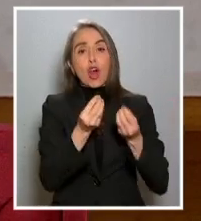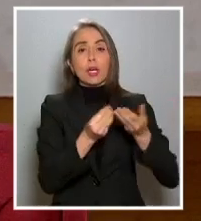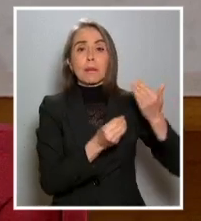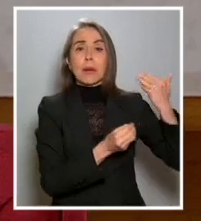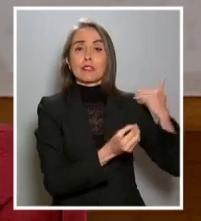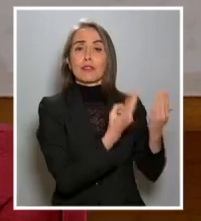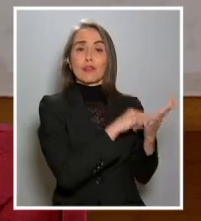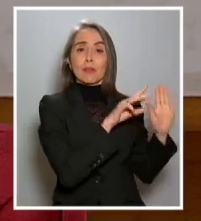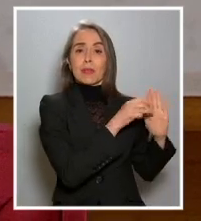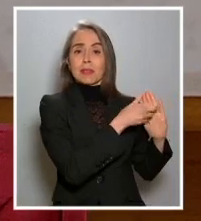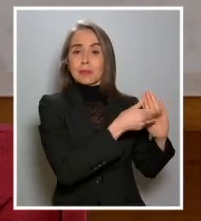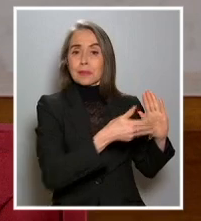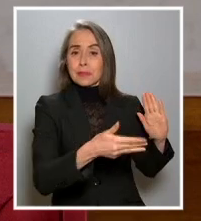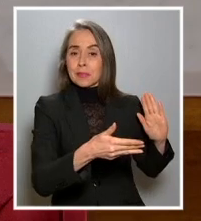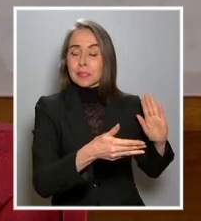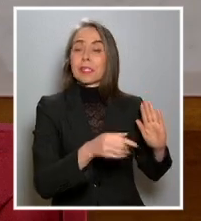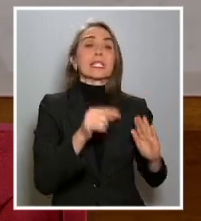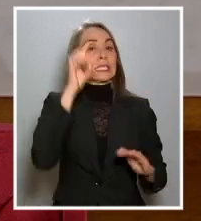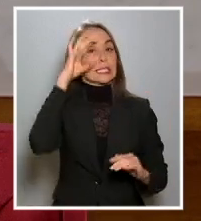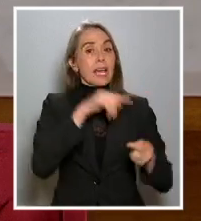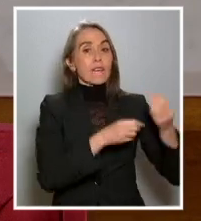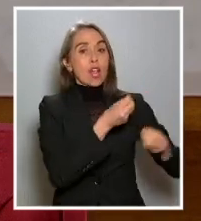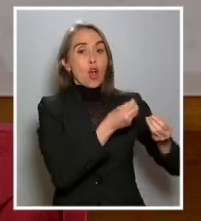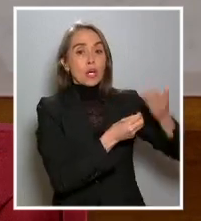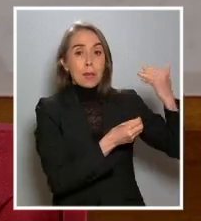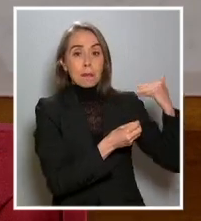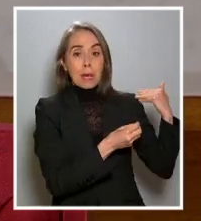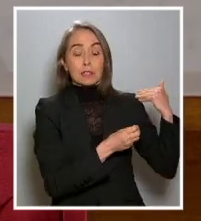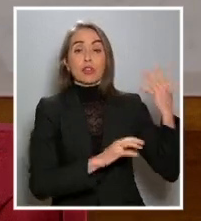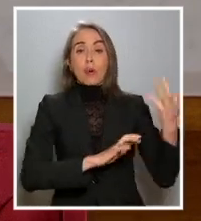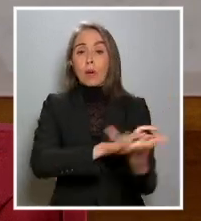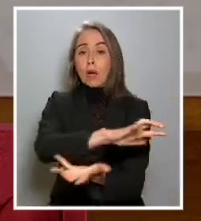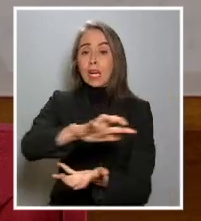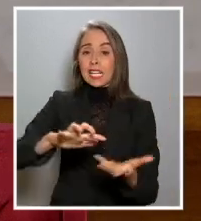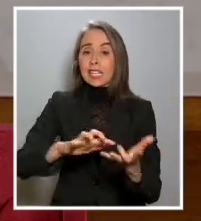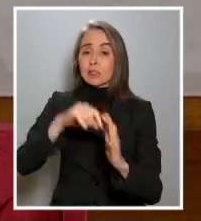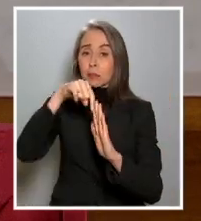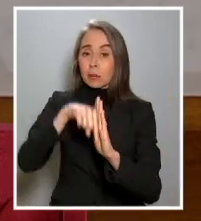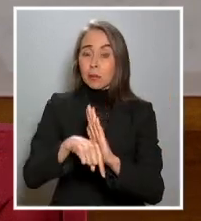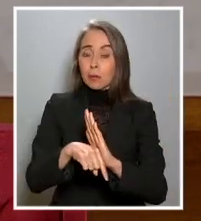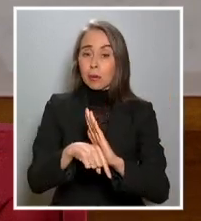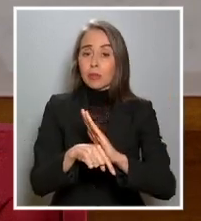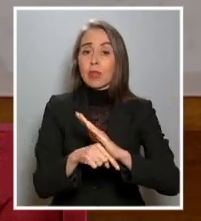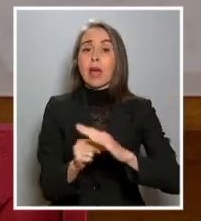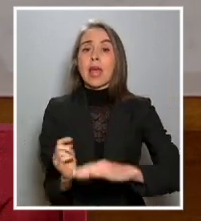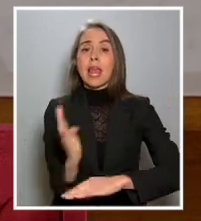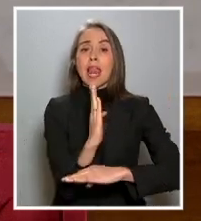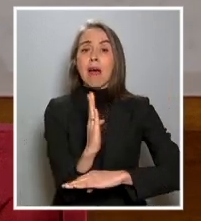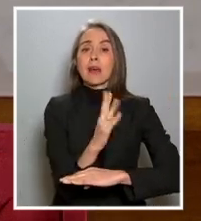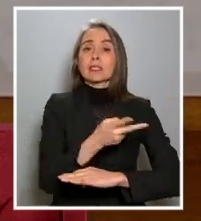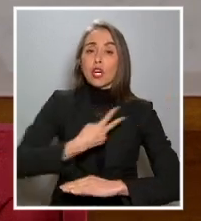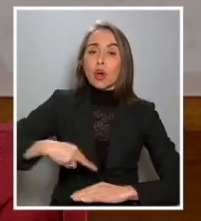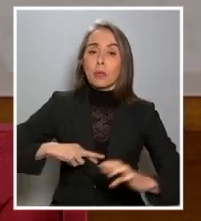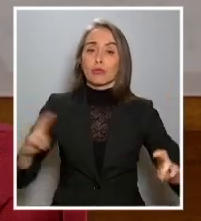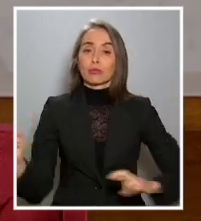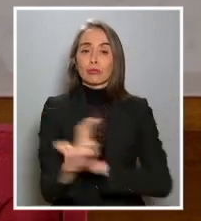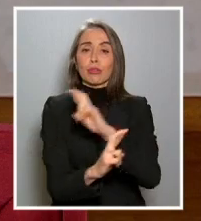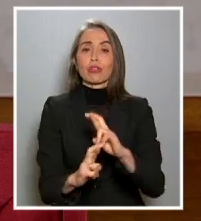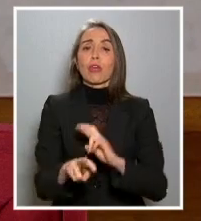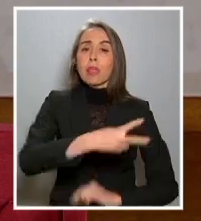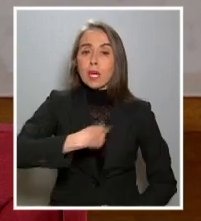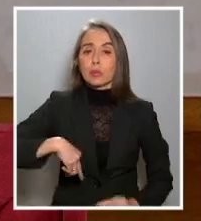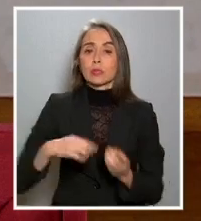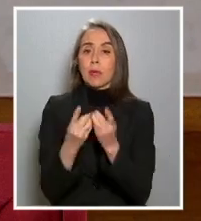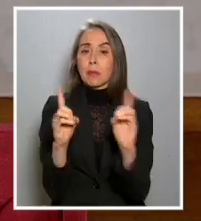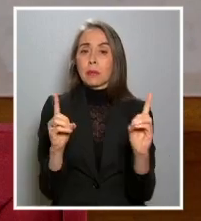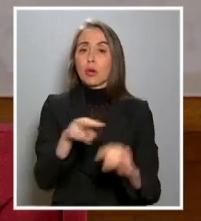sabemos es que esos eventos manifestaron una crisis profunda de las bases mismas de nuestra convivencia, de nuestra democracia